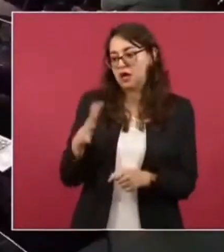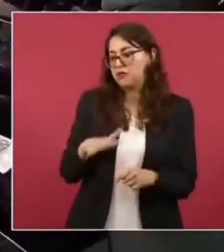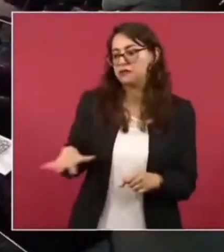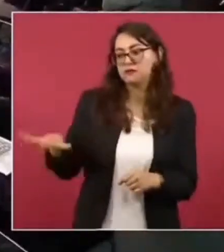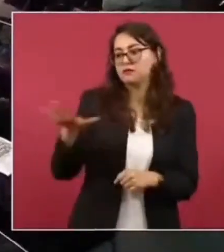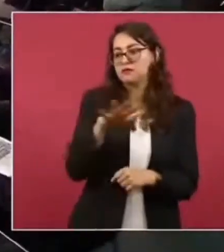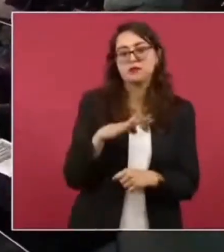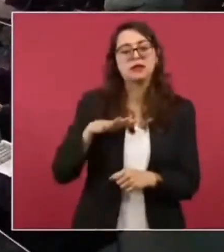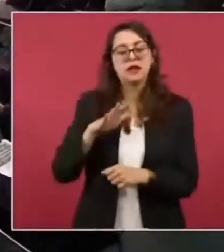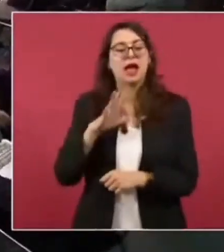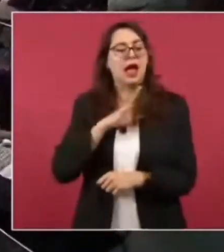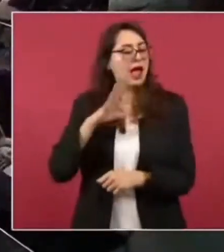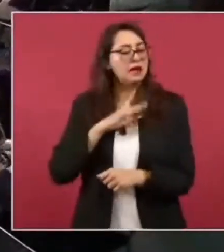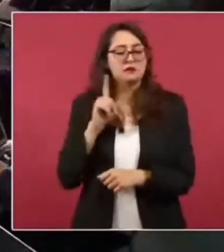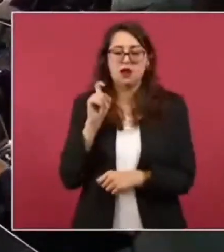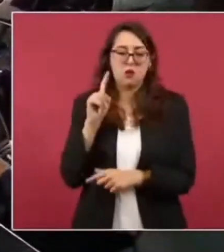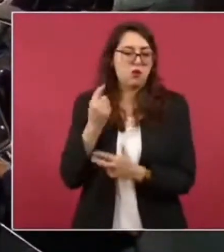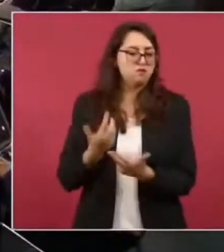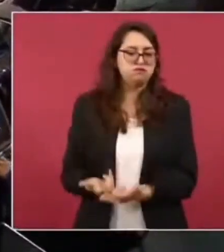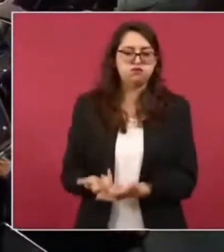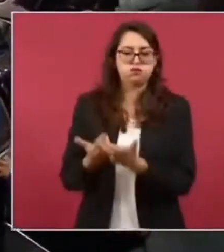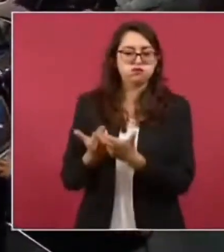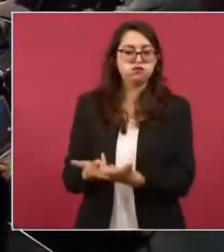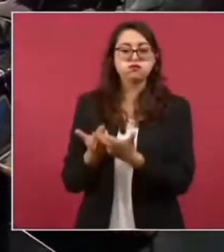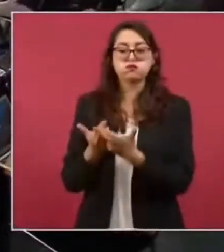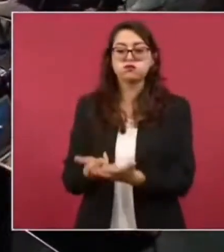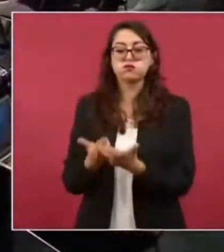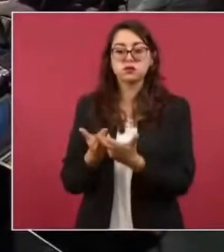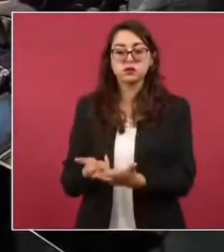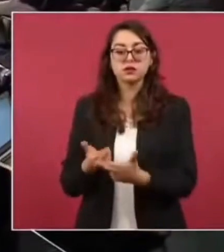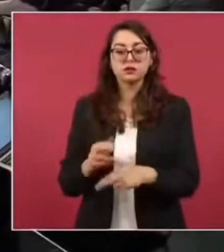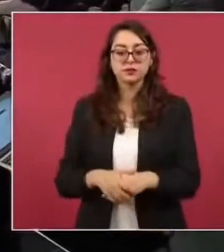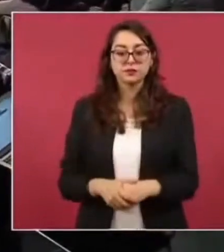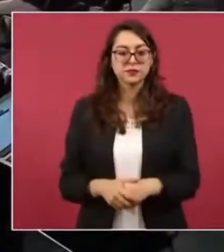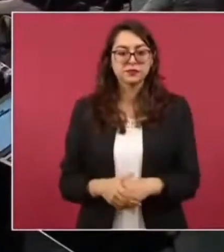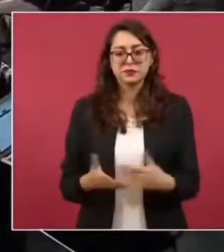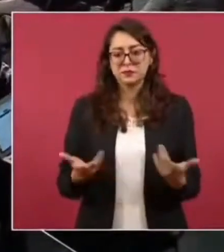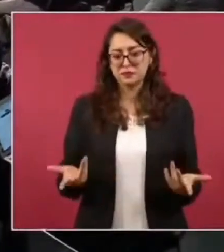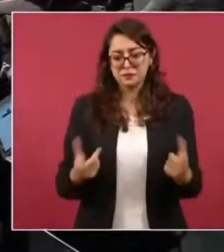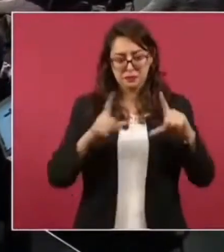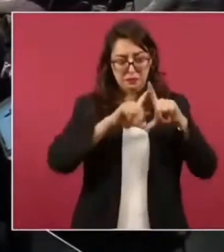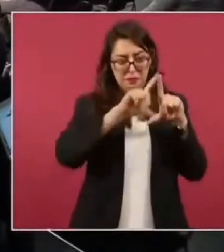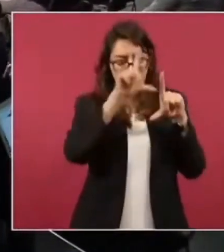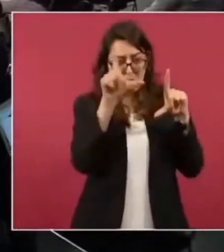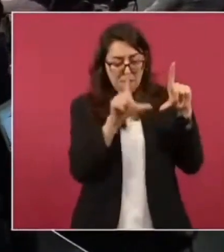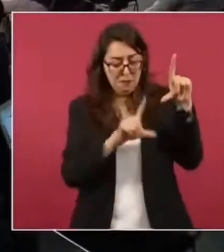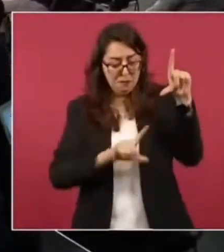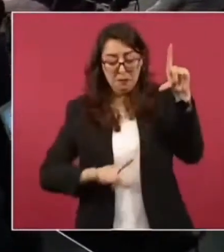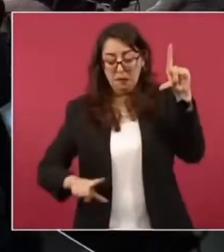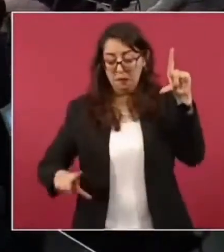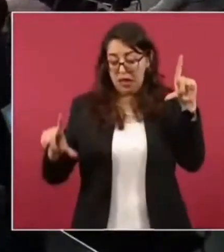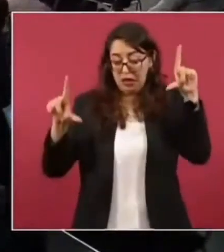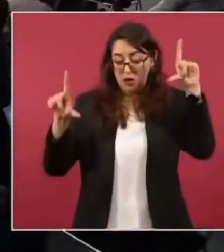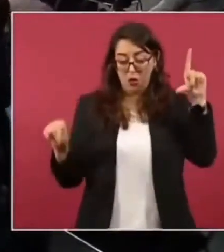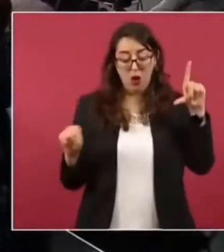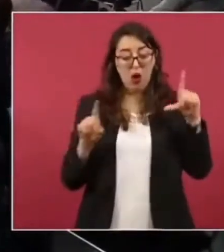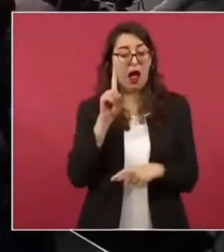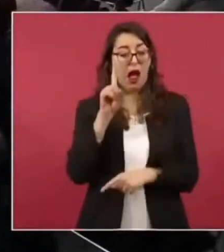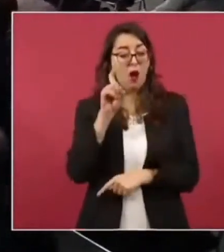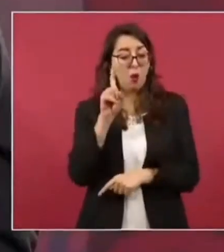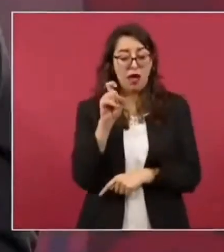En esa región de nuestro país está cerca del 70% de todo el agua de México.